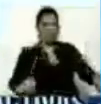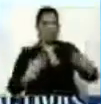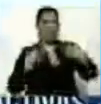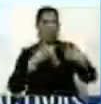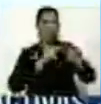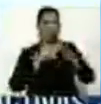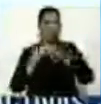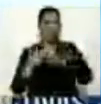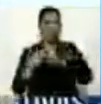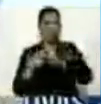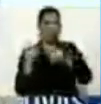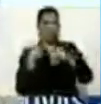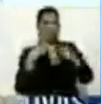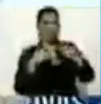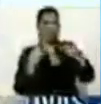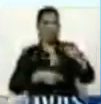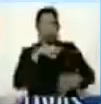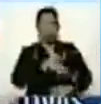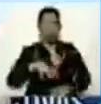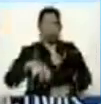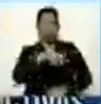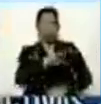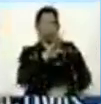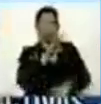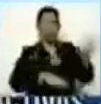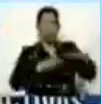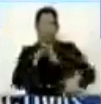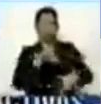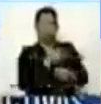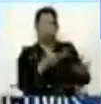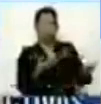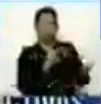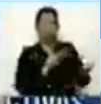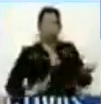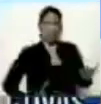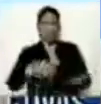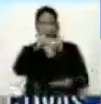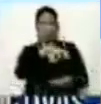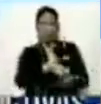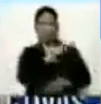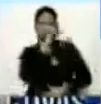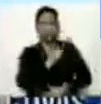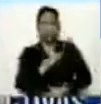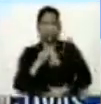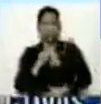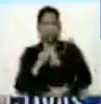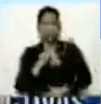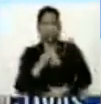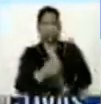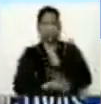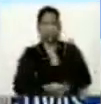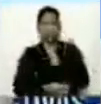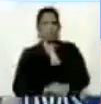un gobierno, pero en este caso de este régimen no se puede esperar absolutamente nada, es transparencia, es que digan la verdad. Y eso